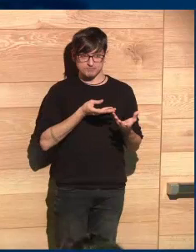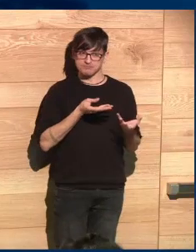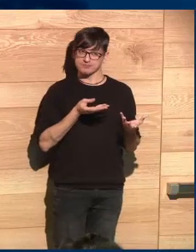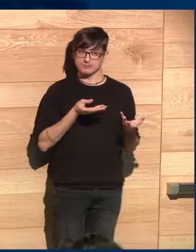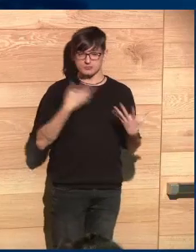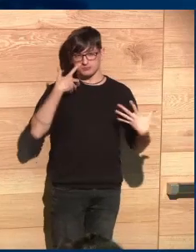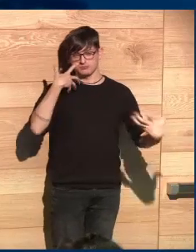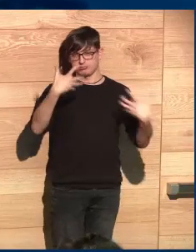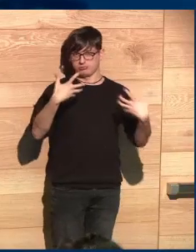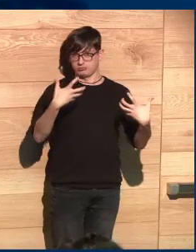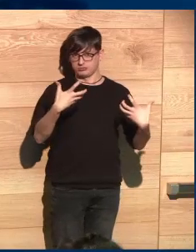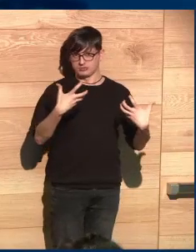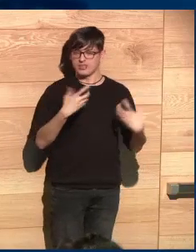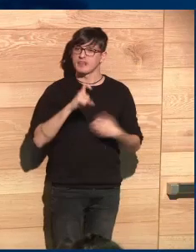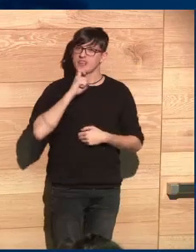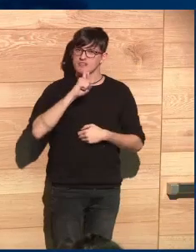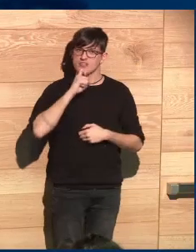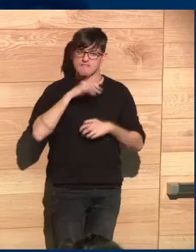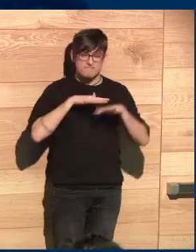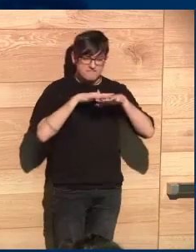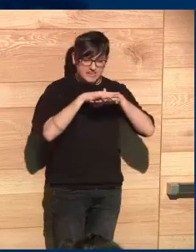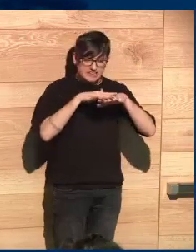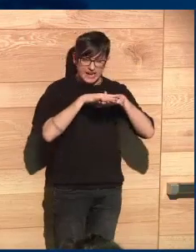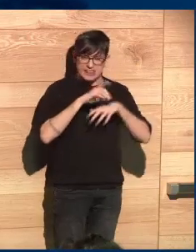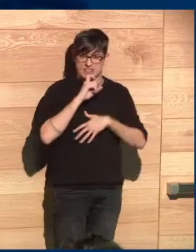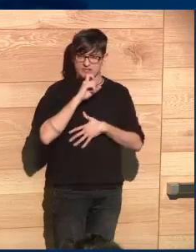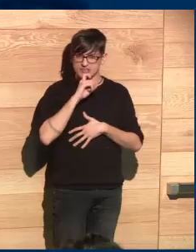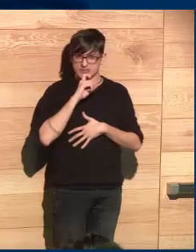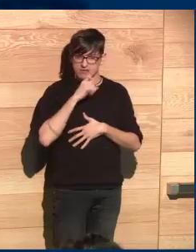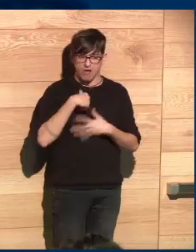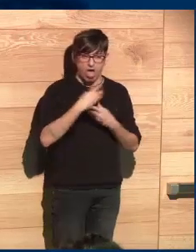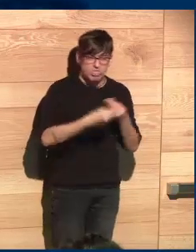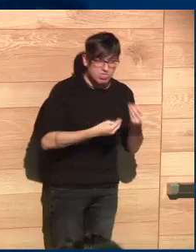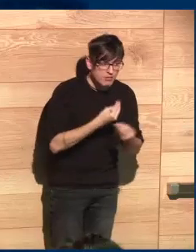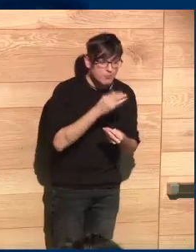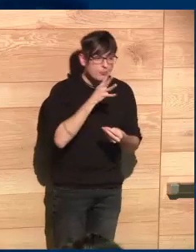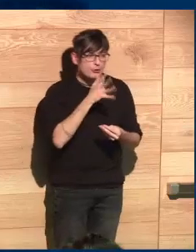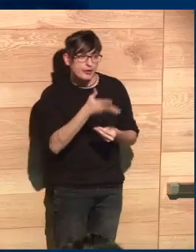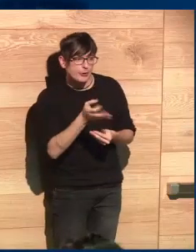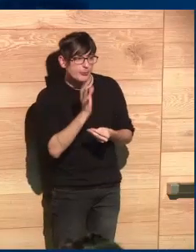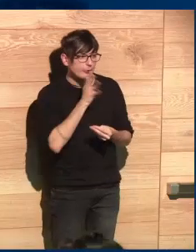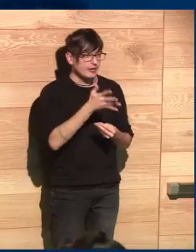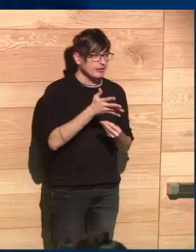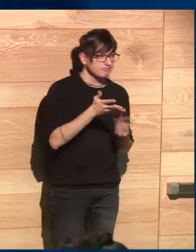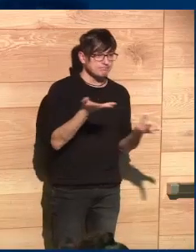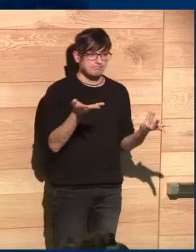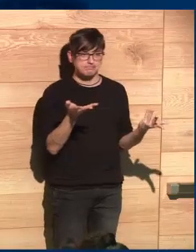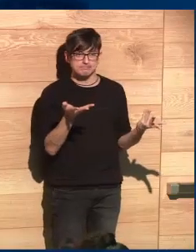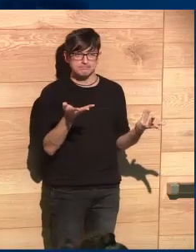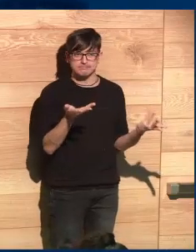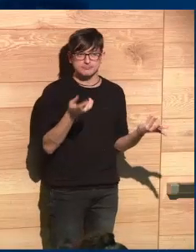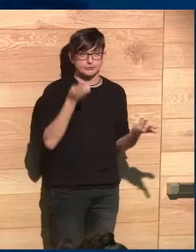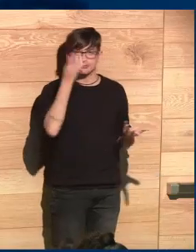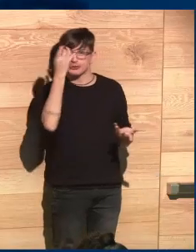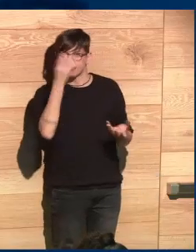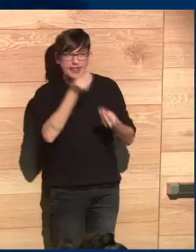porque es difícil filtrar qué hacemos porque queremos hacerlo, o qué hacemos porque no entendemos el interfaz, o qué hacemos porque simplemente estamos haciendo el